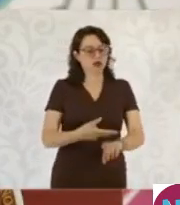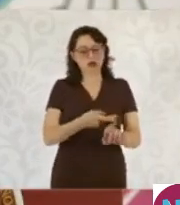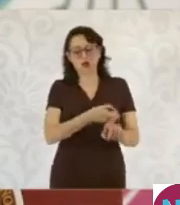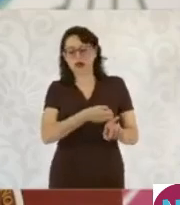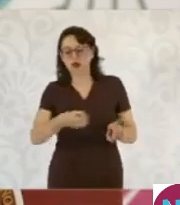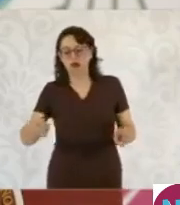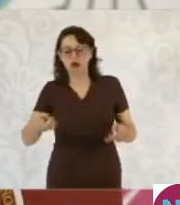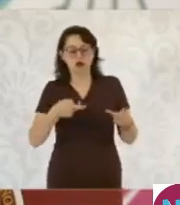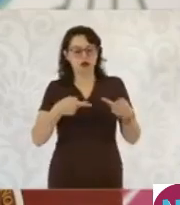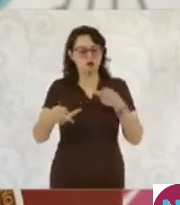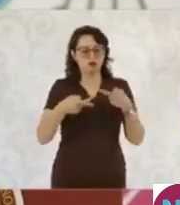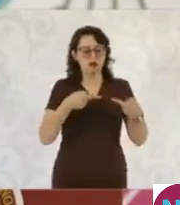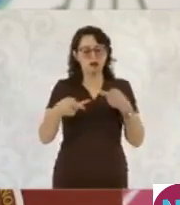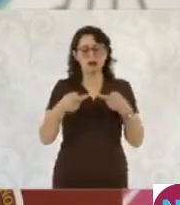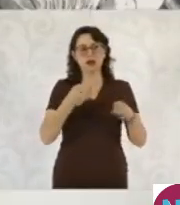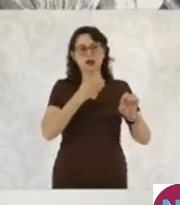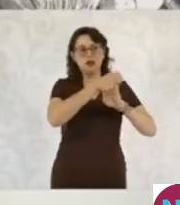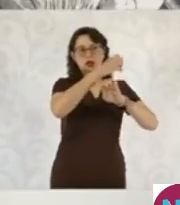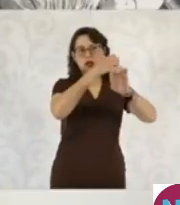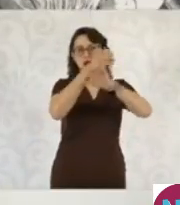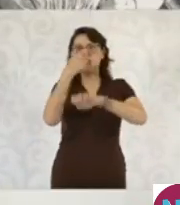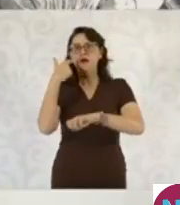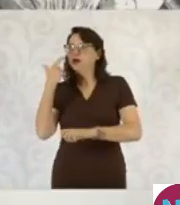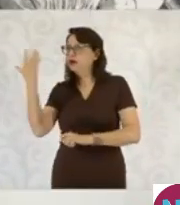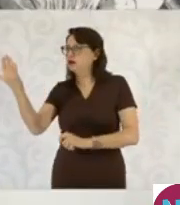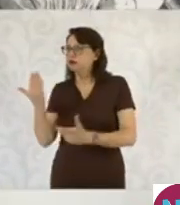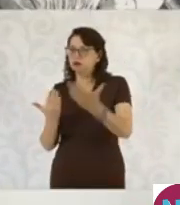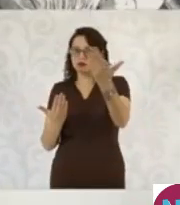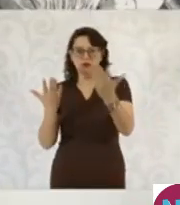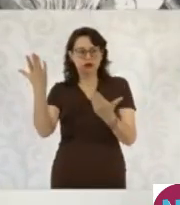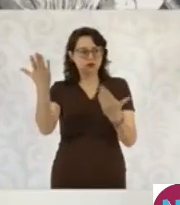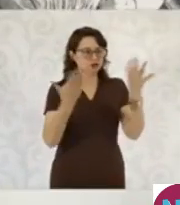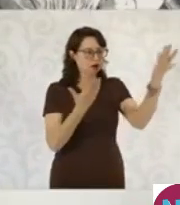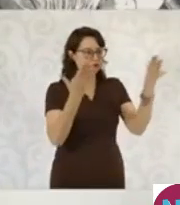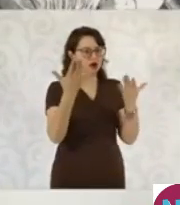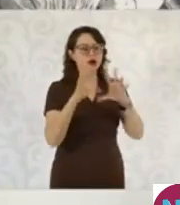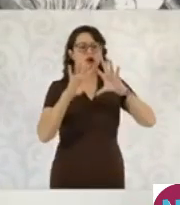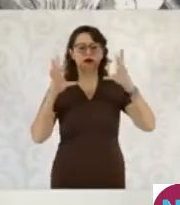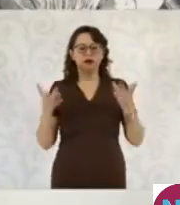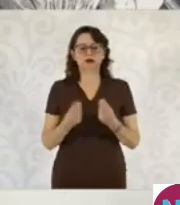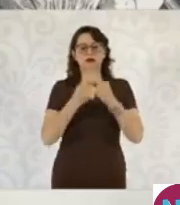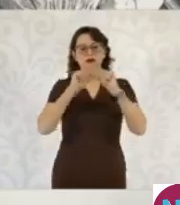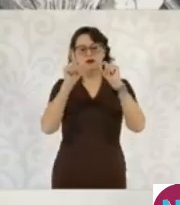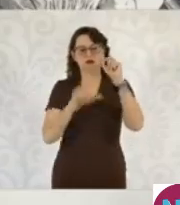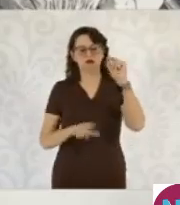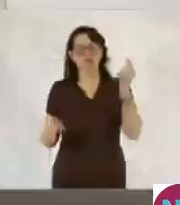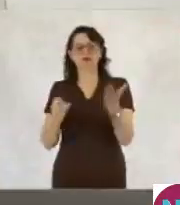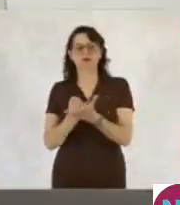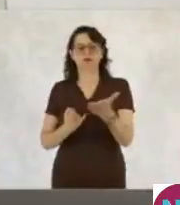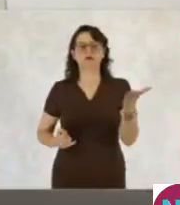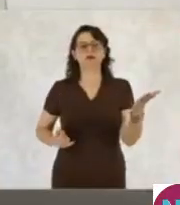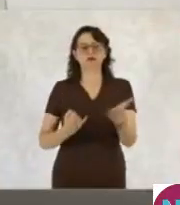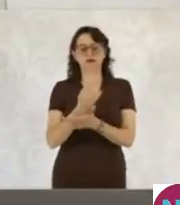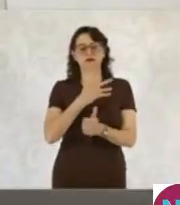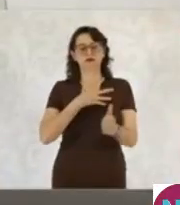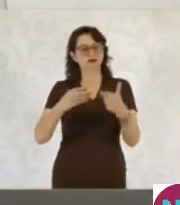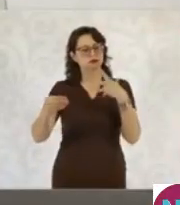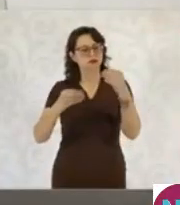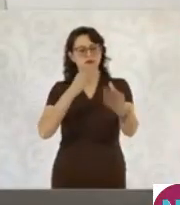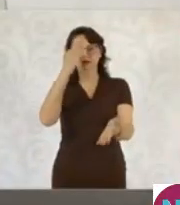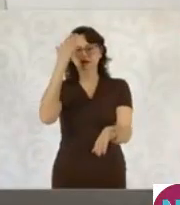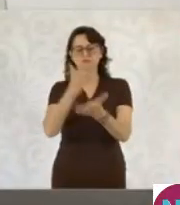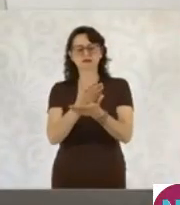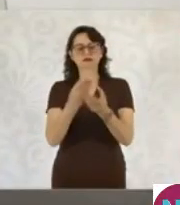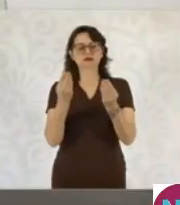que se realizan en los estados, y con esto tomar decisiones oportunas para acabar con el brote.